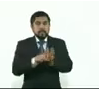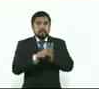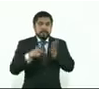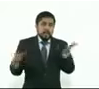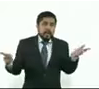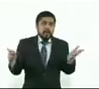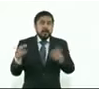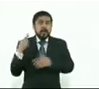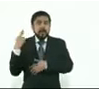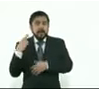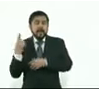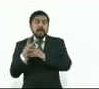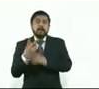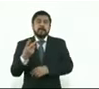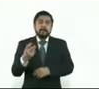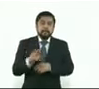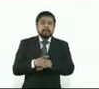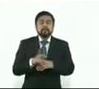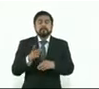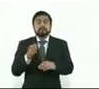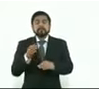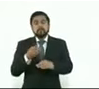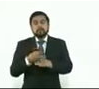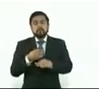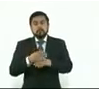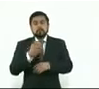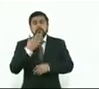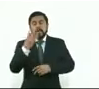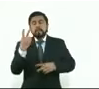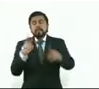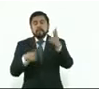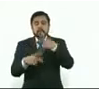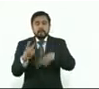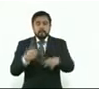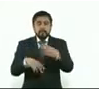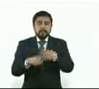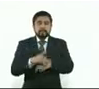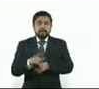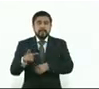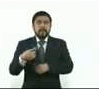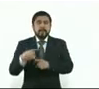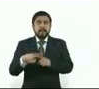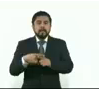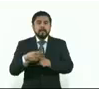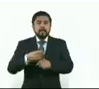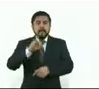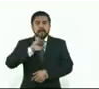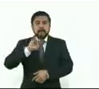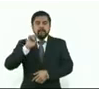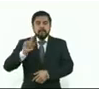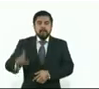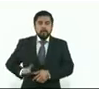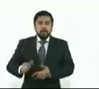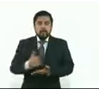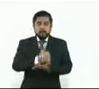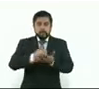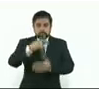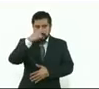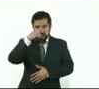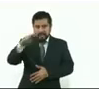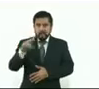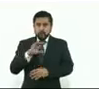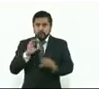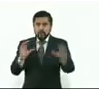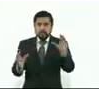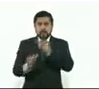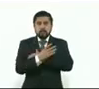Damos la más cordial bienvenida a nuestra jefa de gobierno, la doctora Claudia Sheinbaum, y a todos